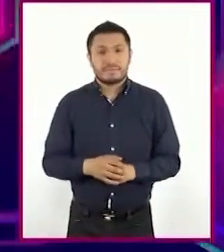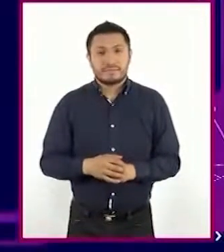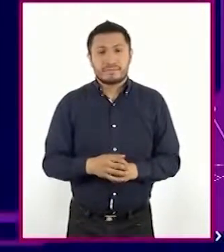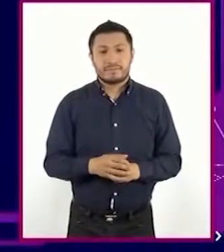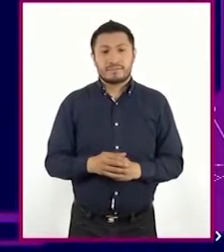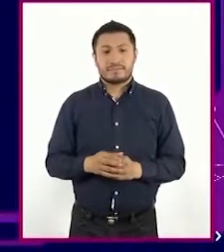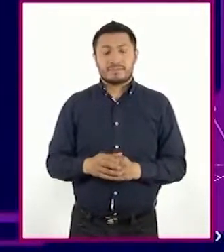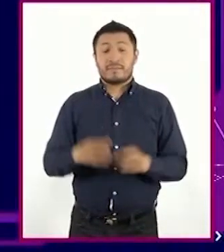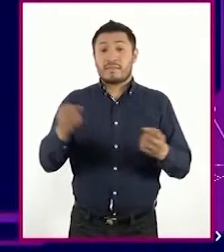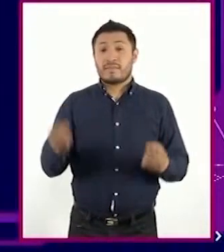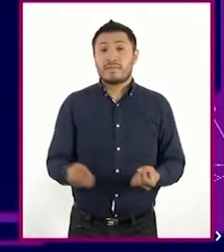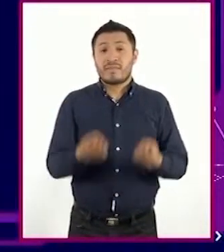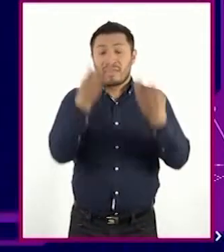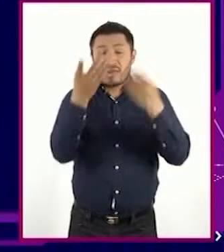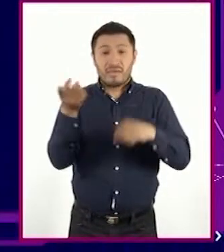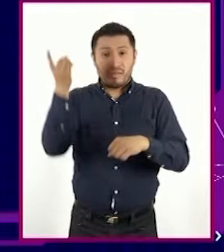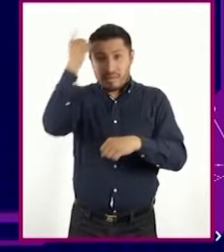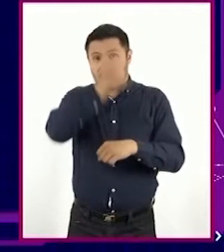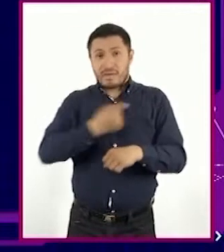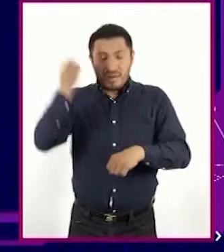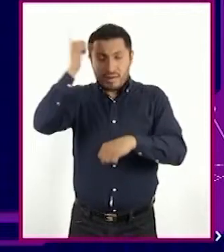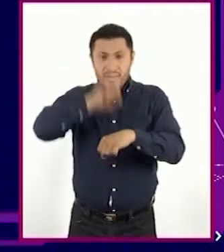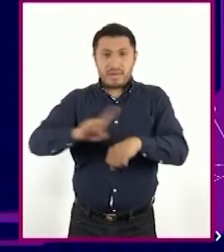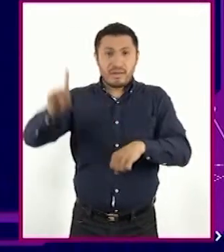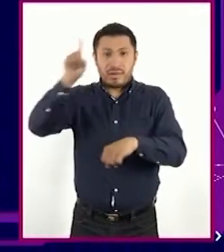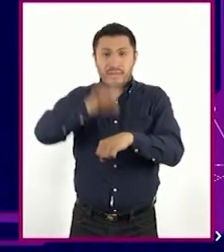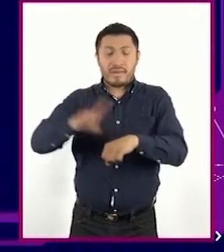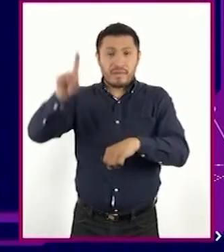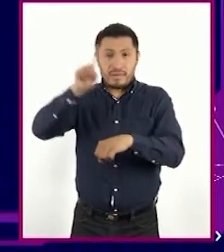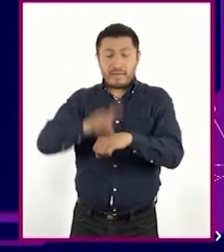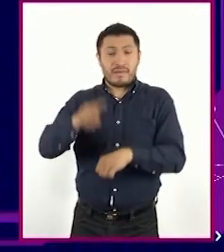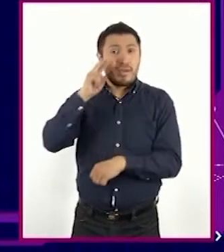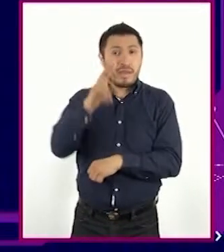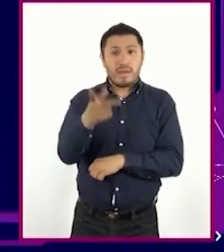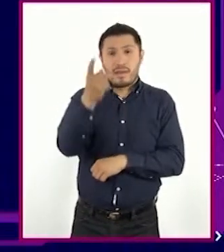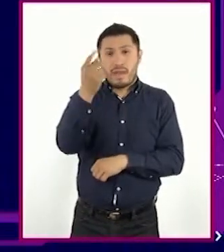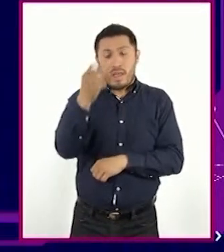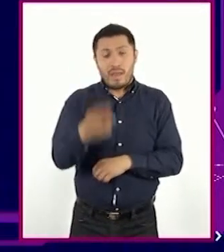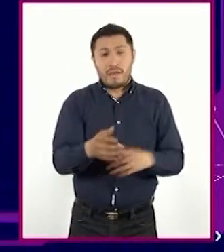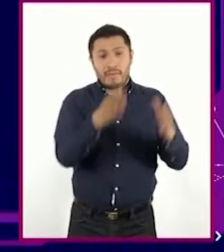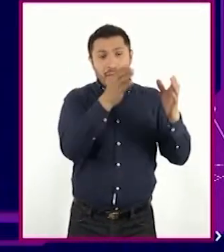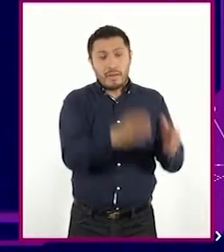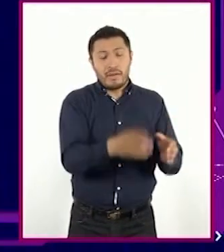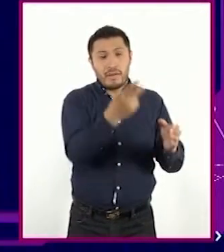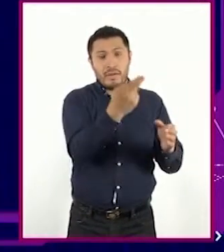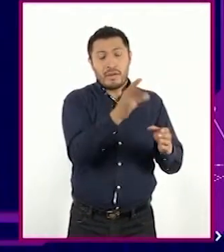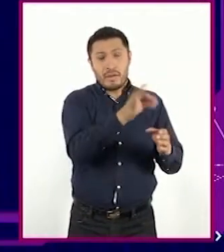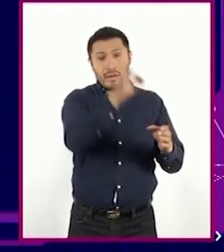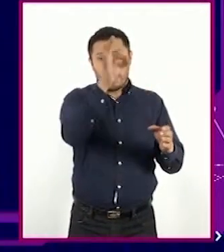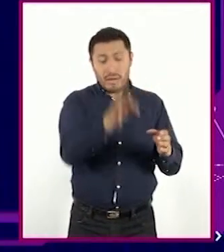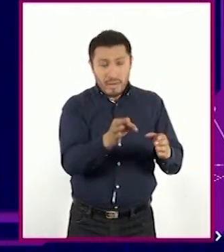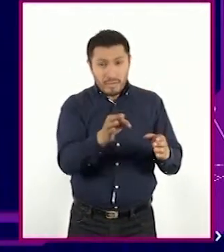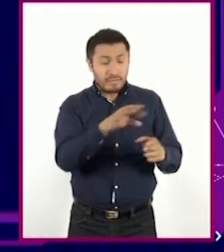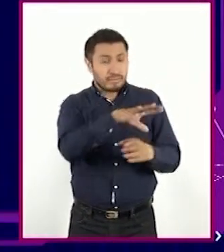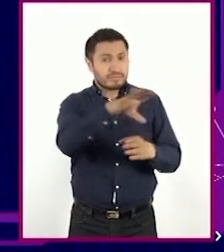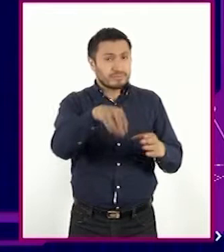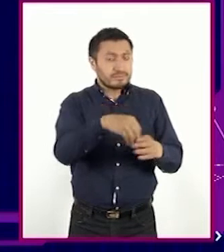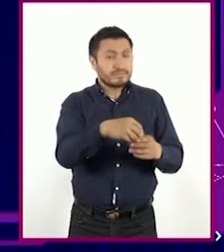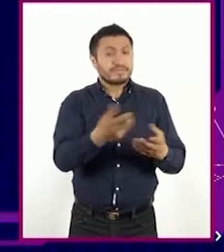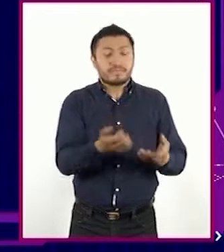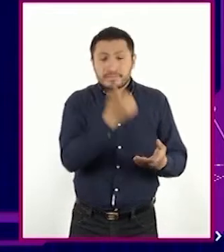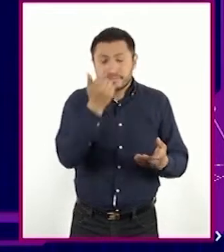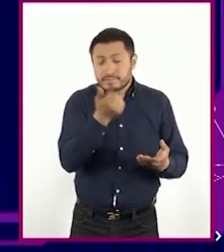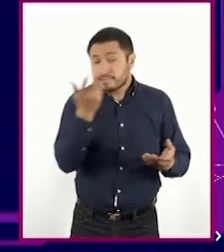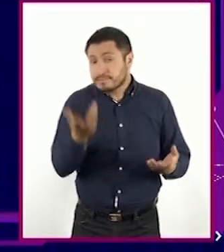¿Y cuántas horas al día ven televisión el primer 25% del total de alumnos? Son